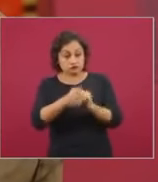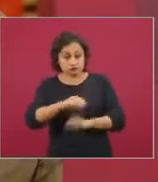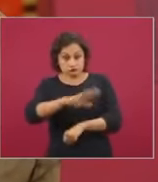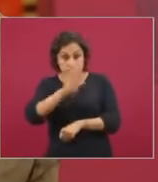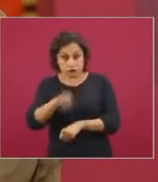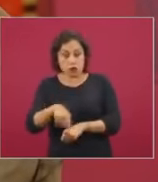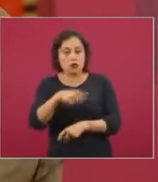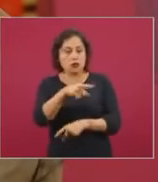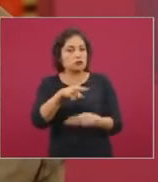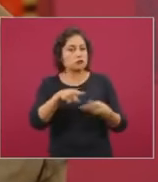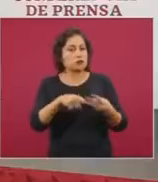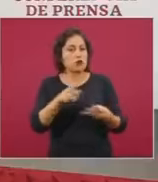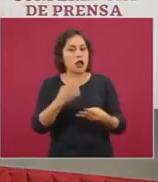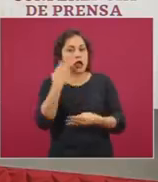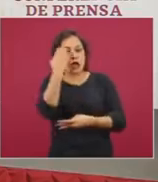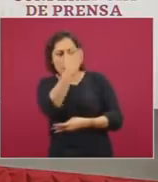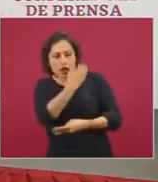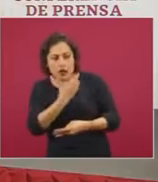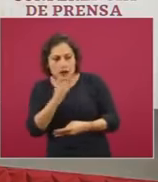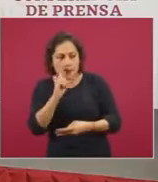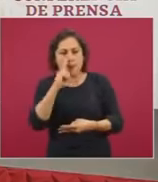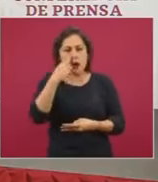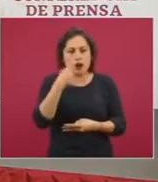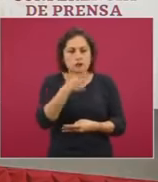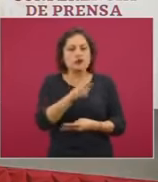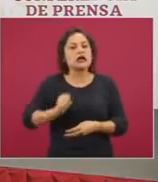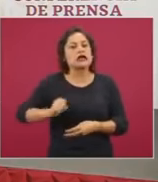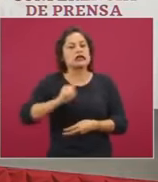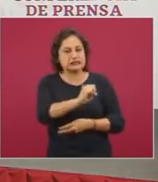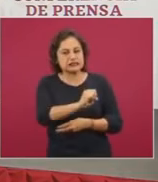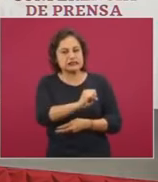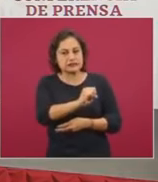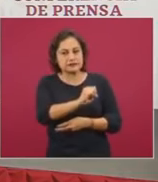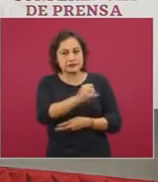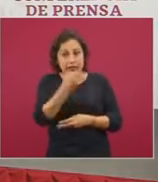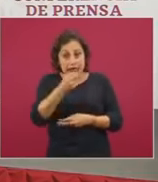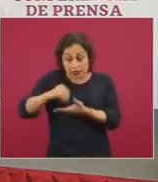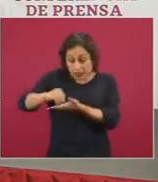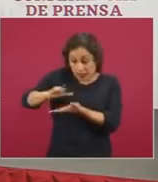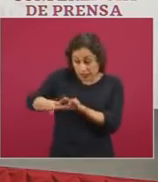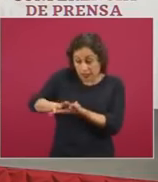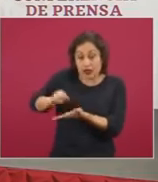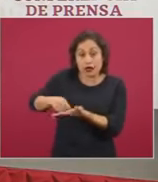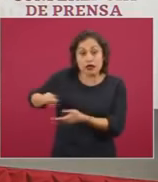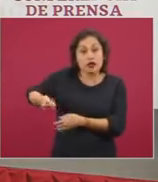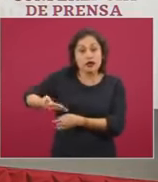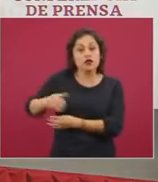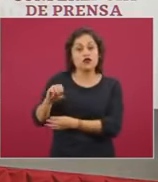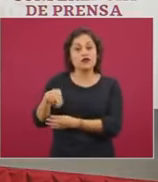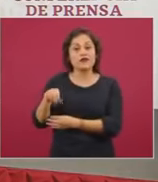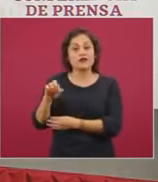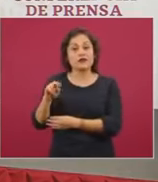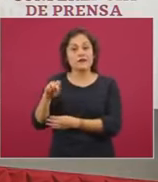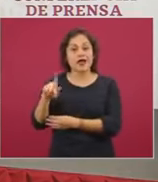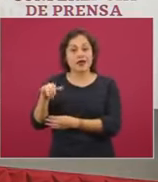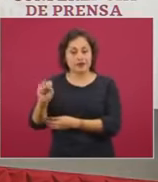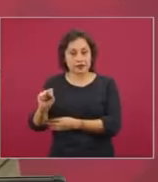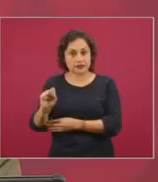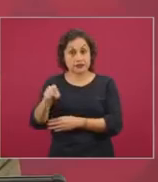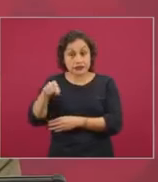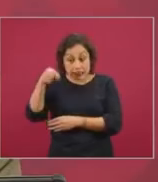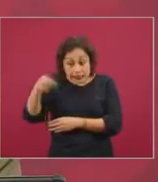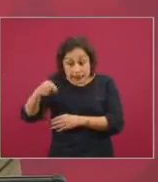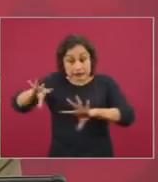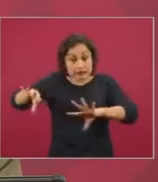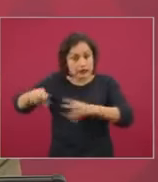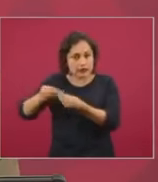prueba y por lo tanto se confirmó. Son las muertes confirmadas. También estamos incluyendo en esas muertes ya desde hace